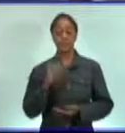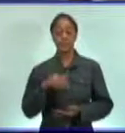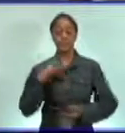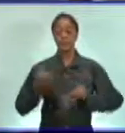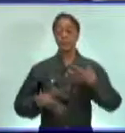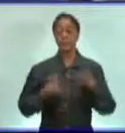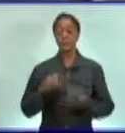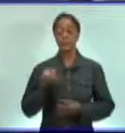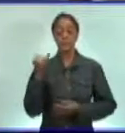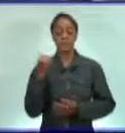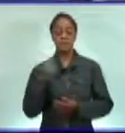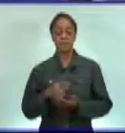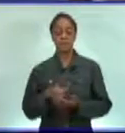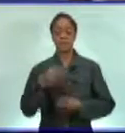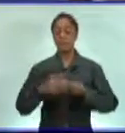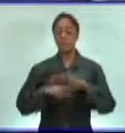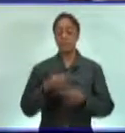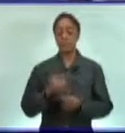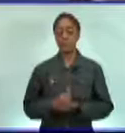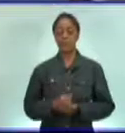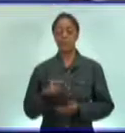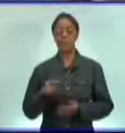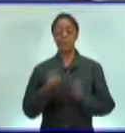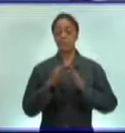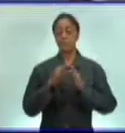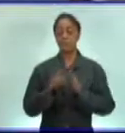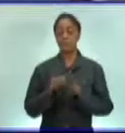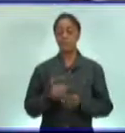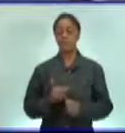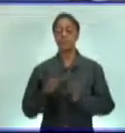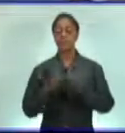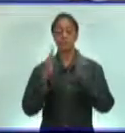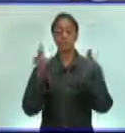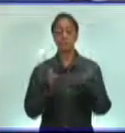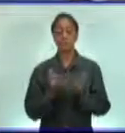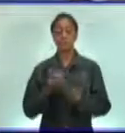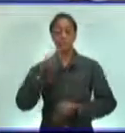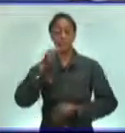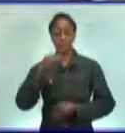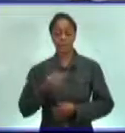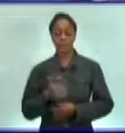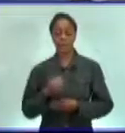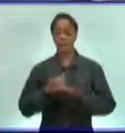actividades independientes que realizarán en sus hogares, con sus familias, siempre